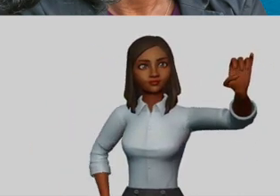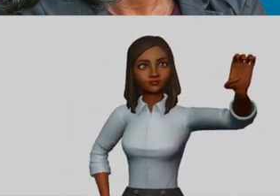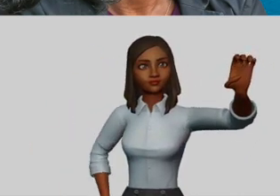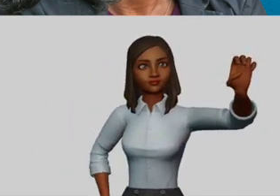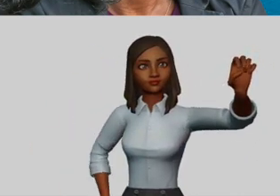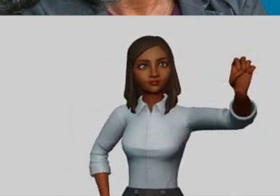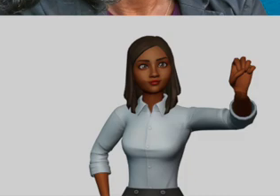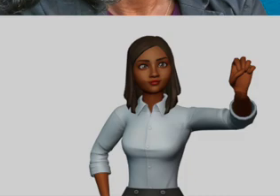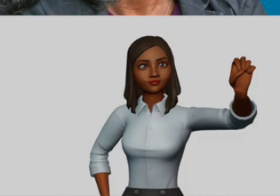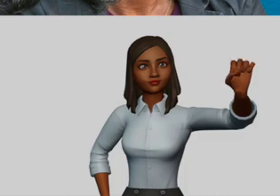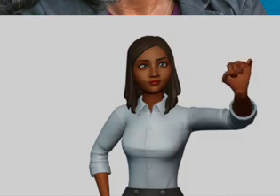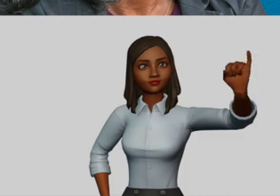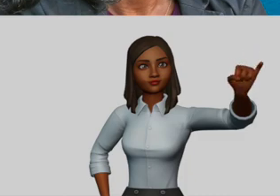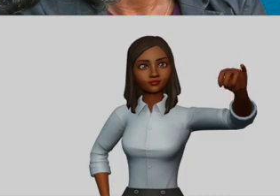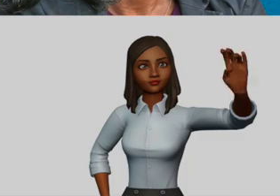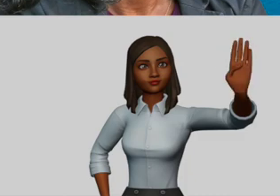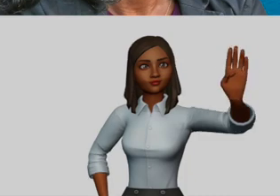terminar mi